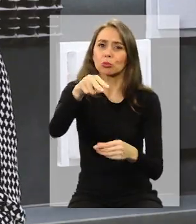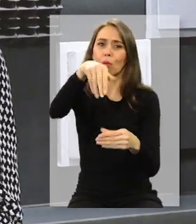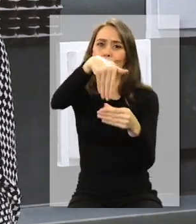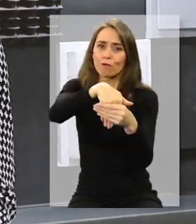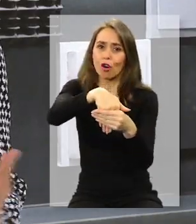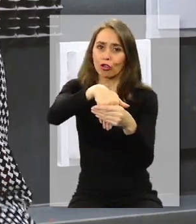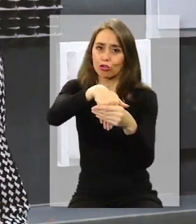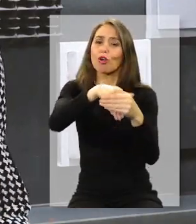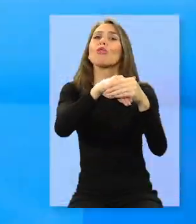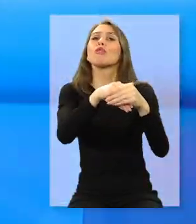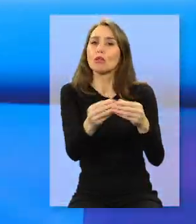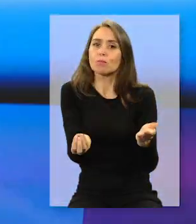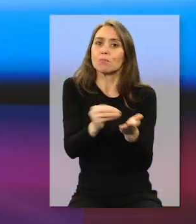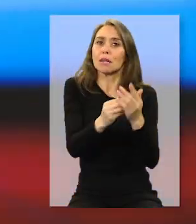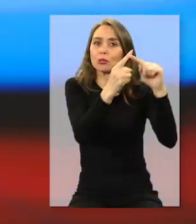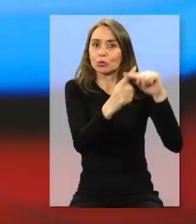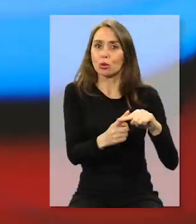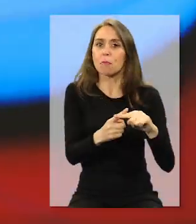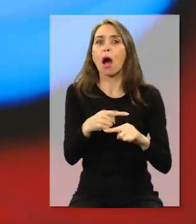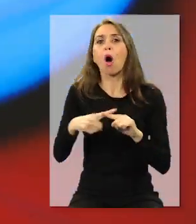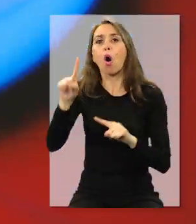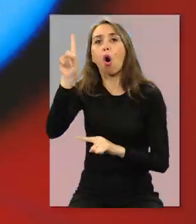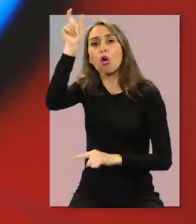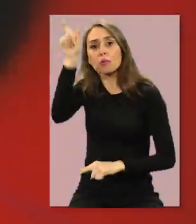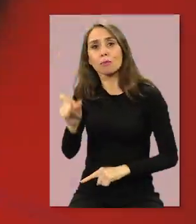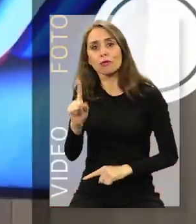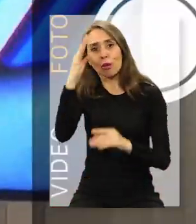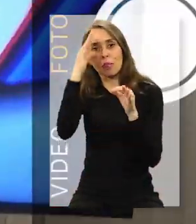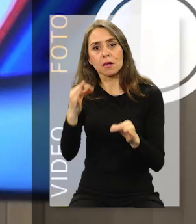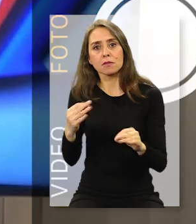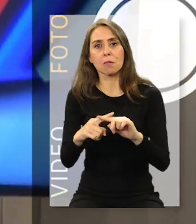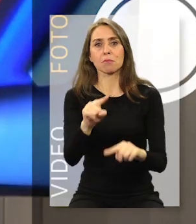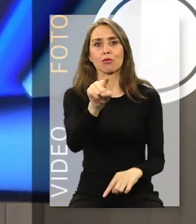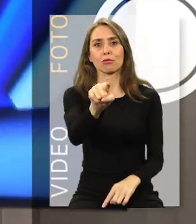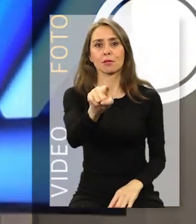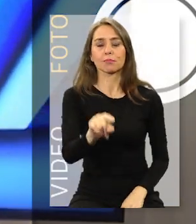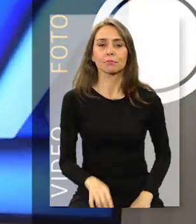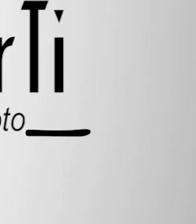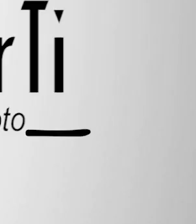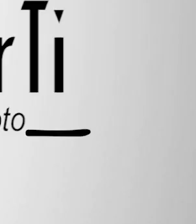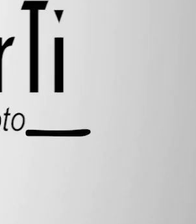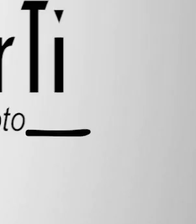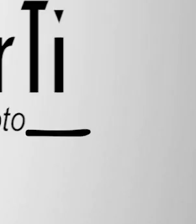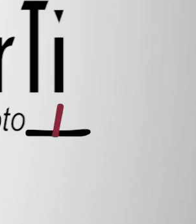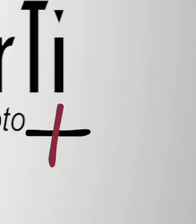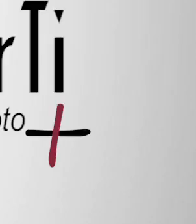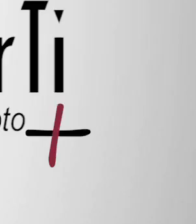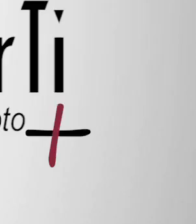país y yo quiero estar aquí. No te restes. Tu voto suma. Que no decidan por ti.